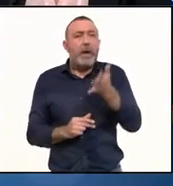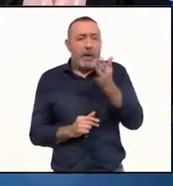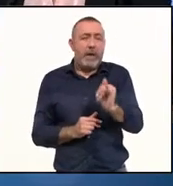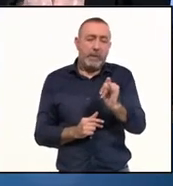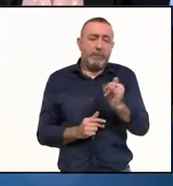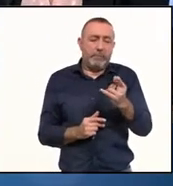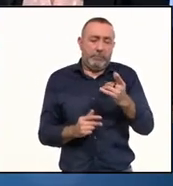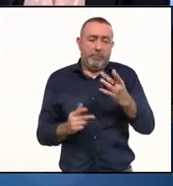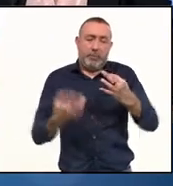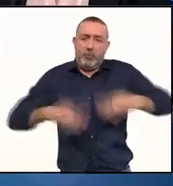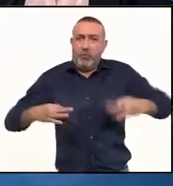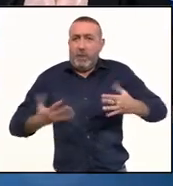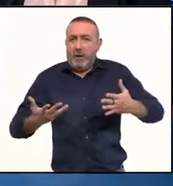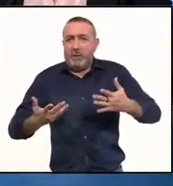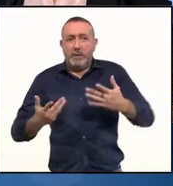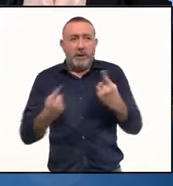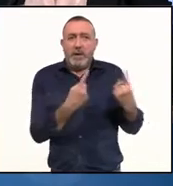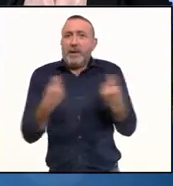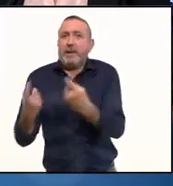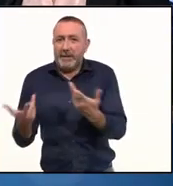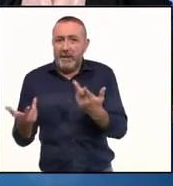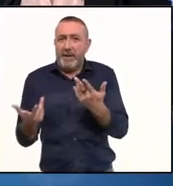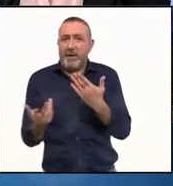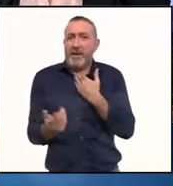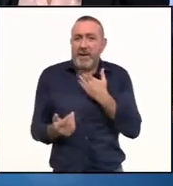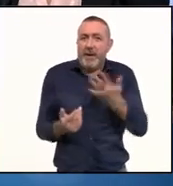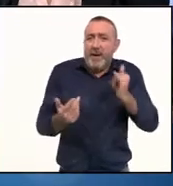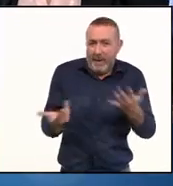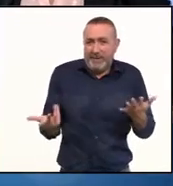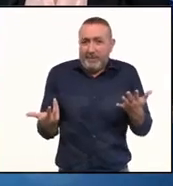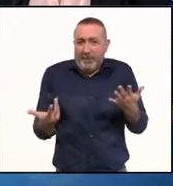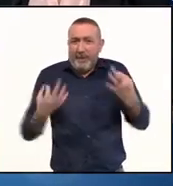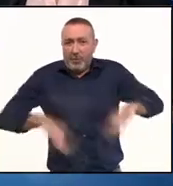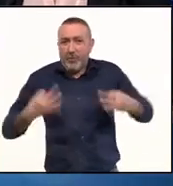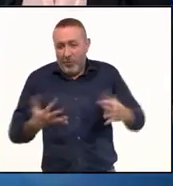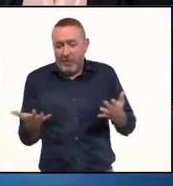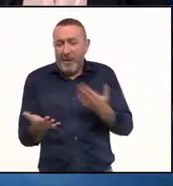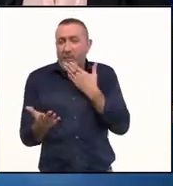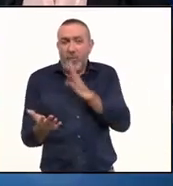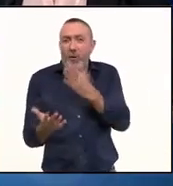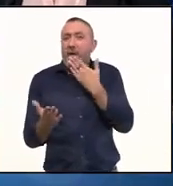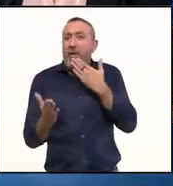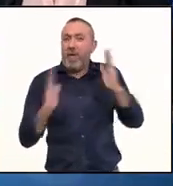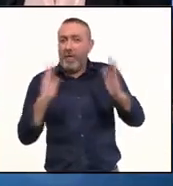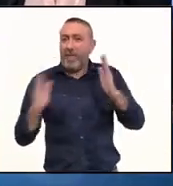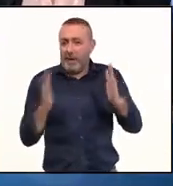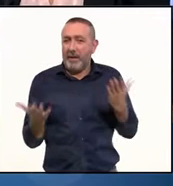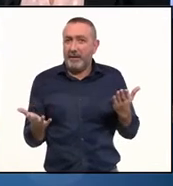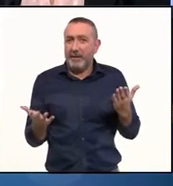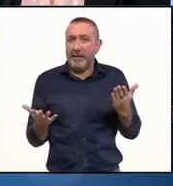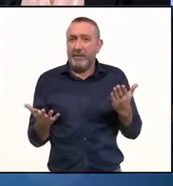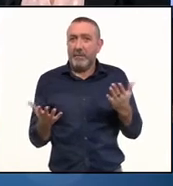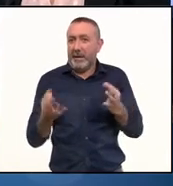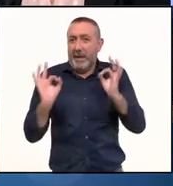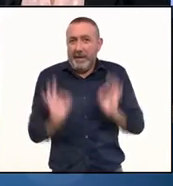sobredosis de hormonas como hemos tenido todo pero bueno eso tienen que vivir y tienen que vivirlo